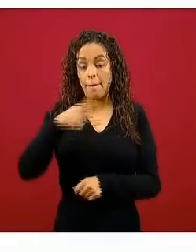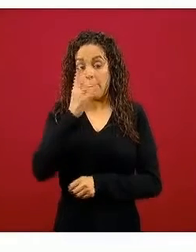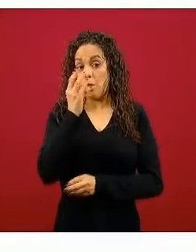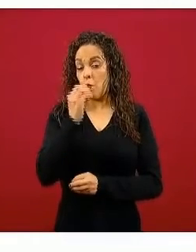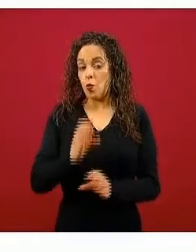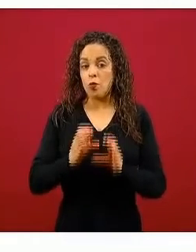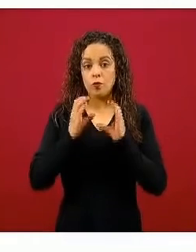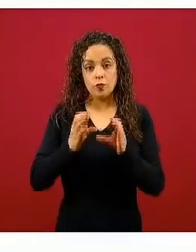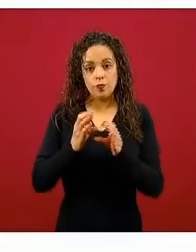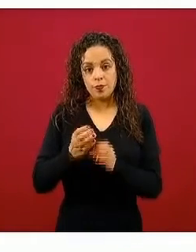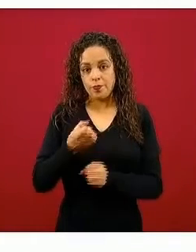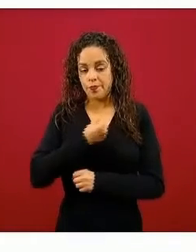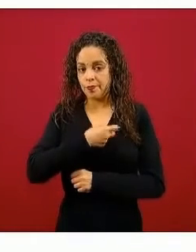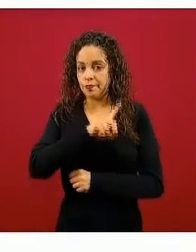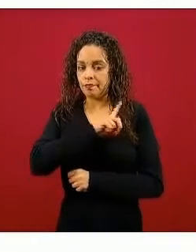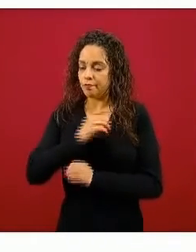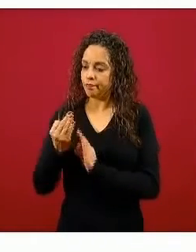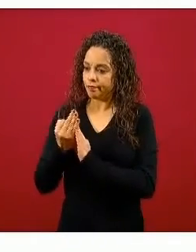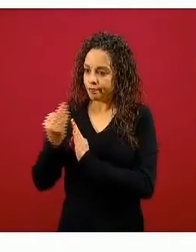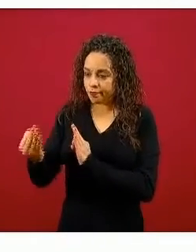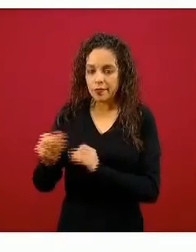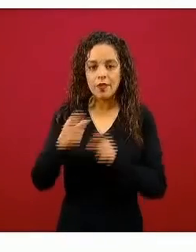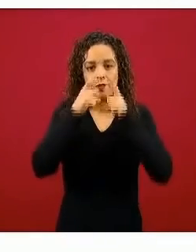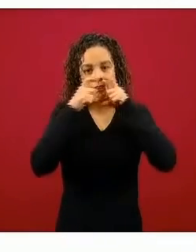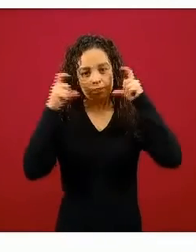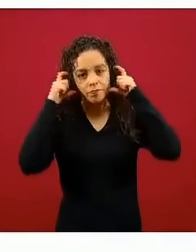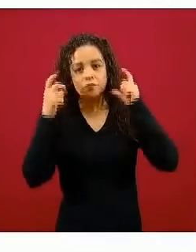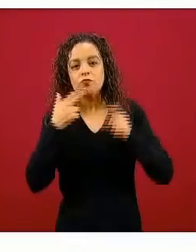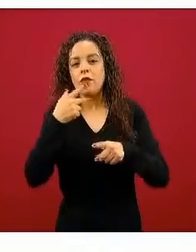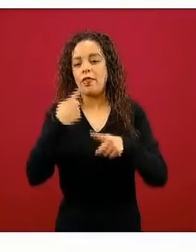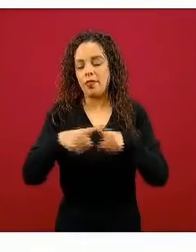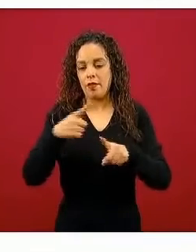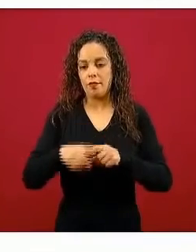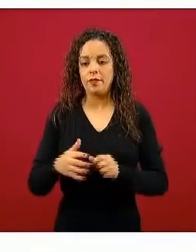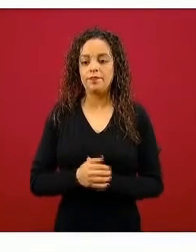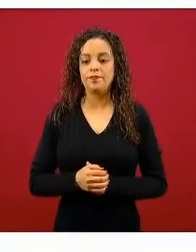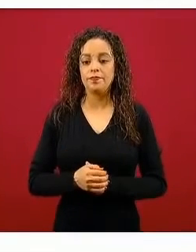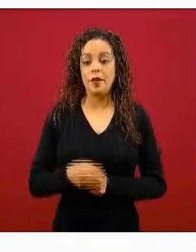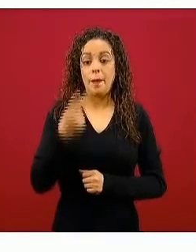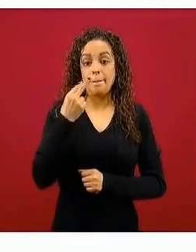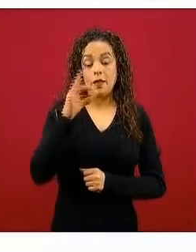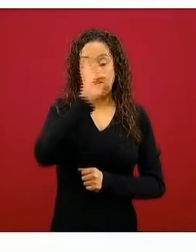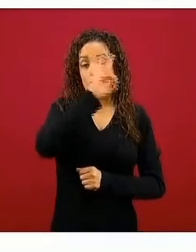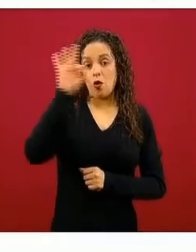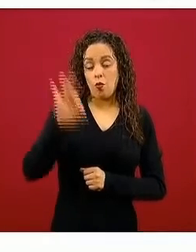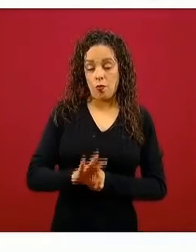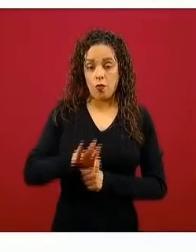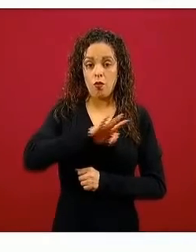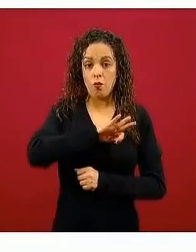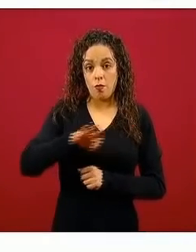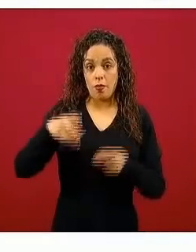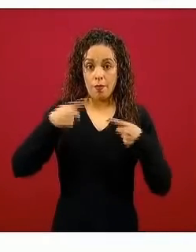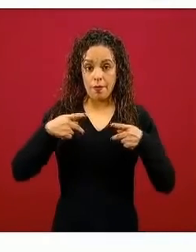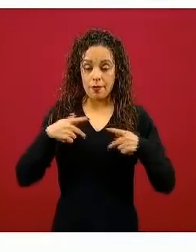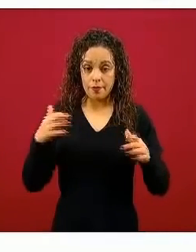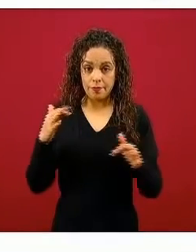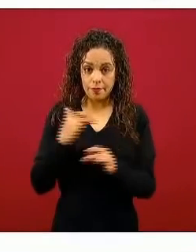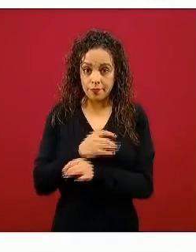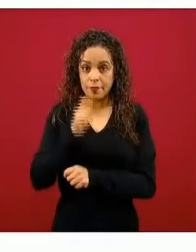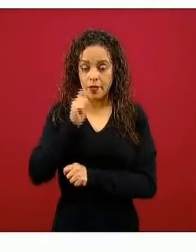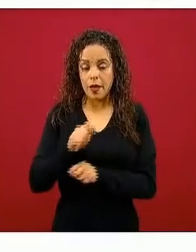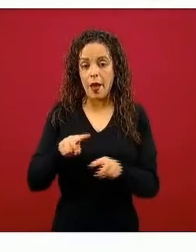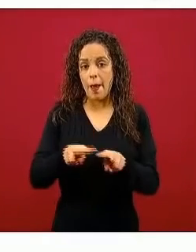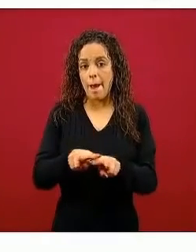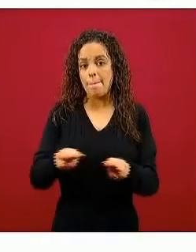sanitarias. Se permite un aforo de hasta un 25% en los parques públicos con el objetivo de que las personas